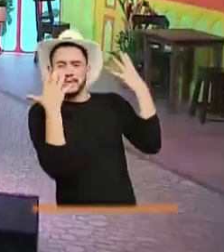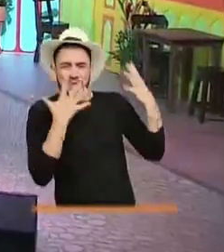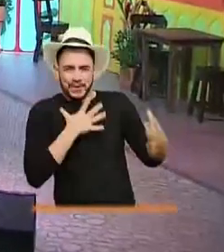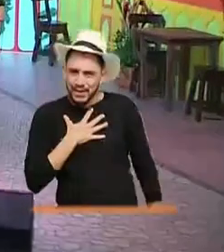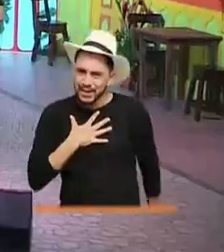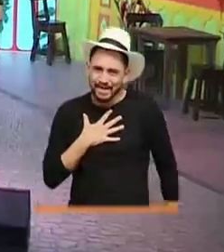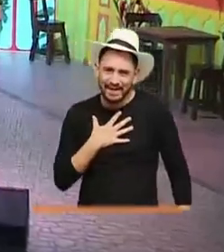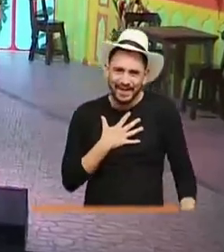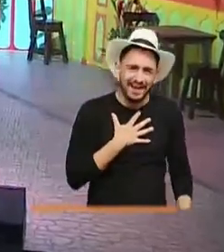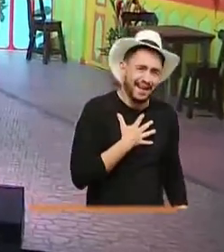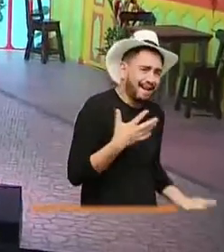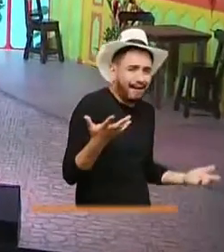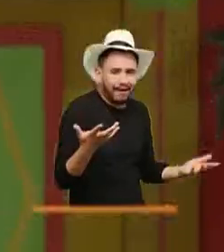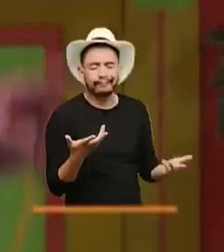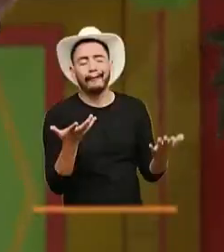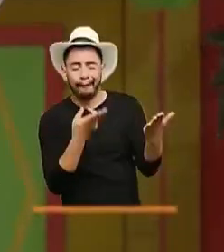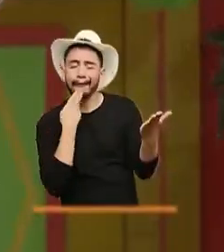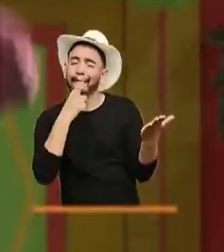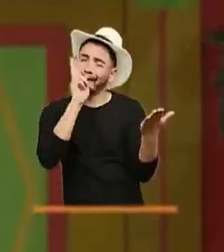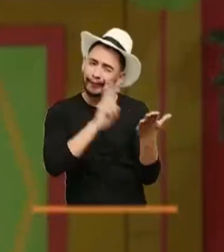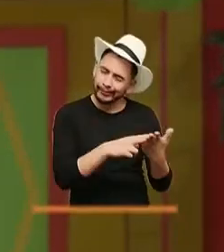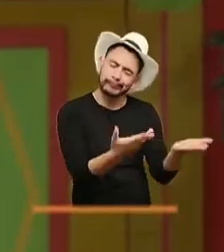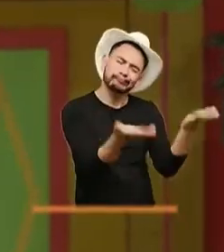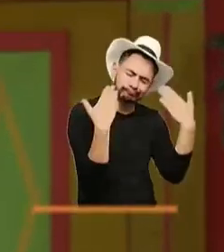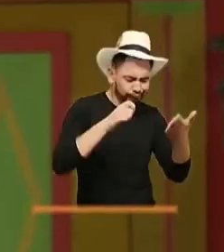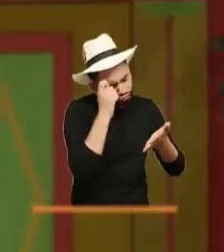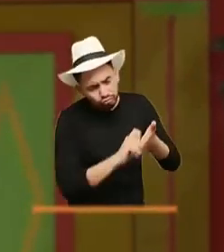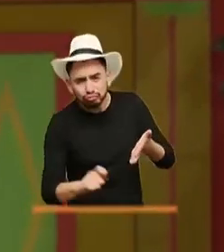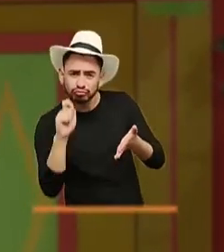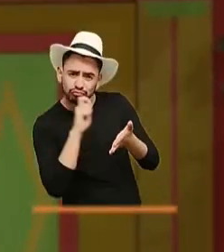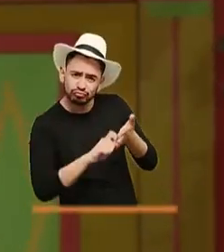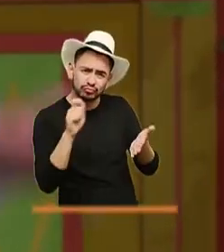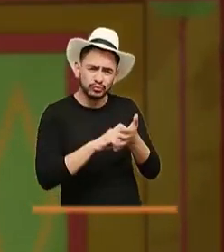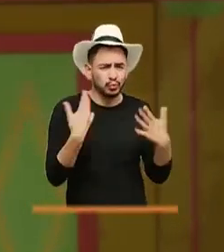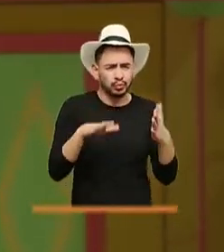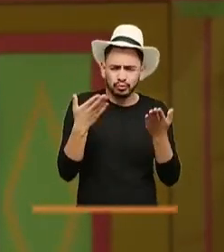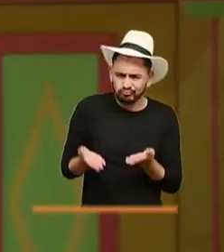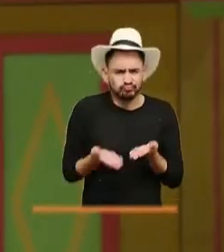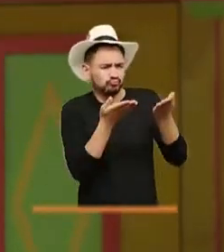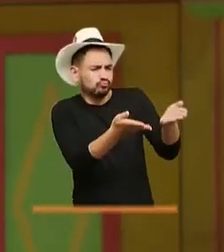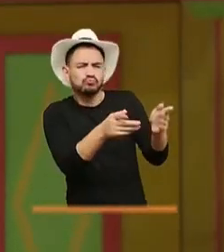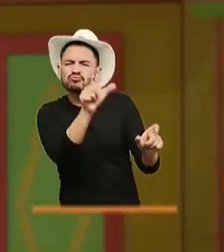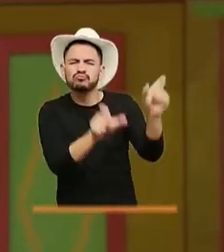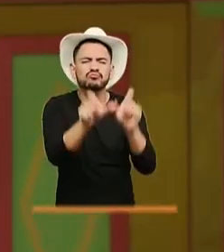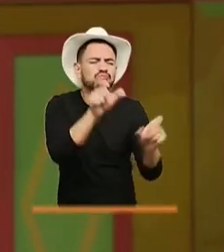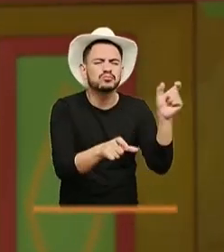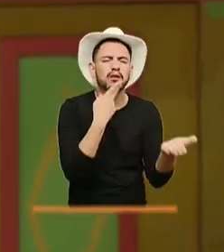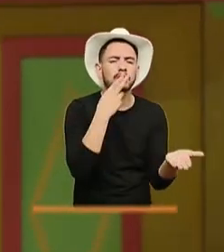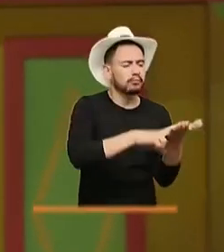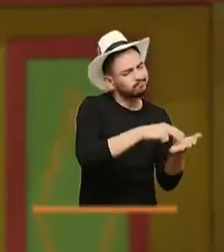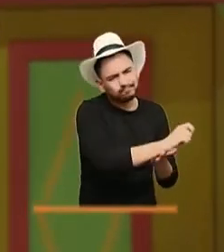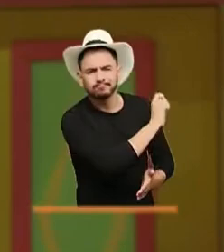Quiero escribirle una carta al pueblo venezolano para decirle a